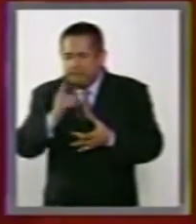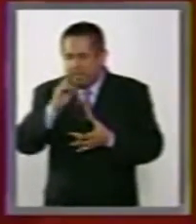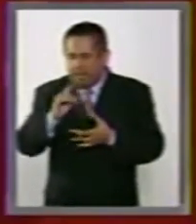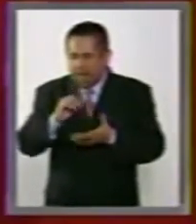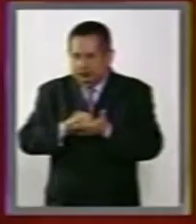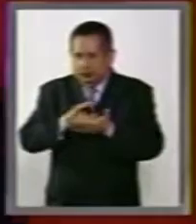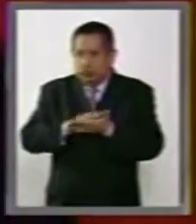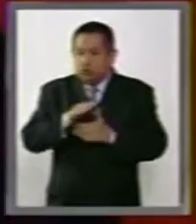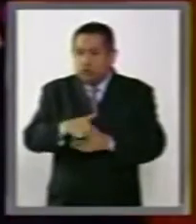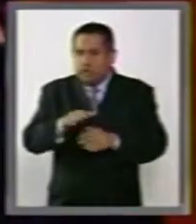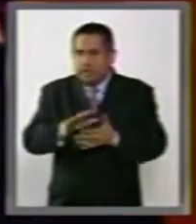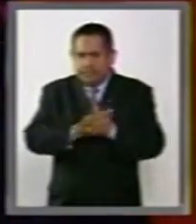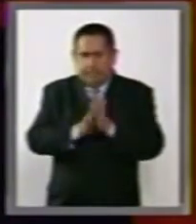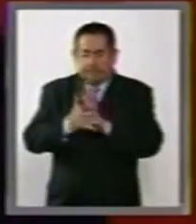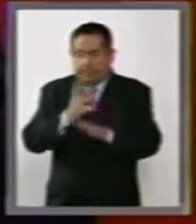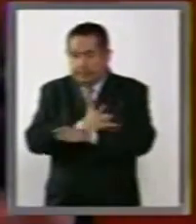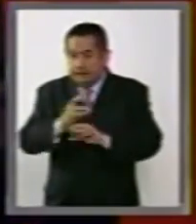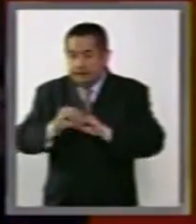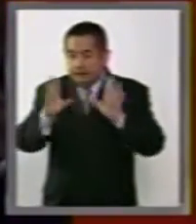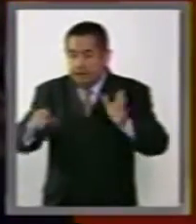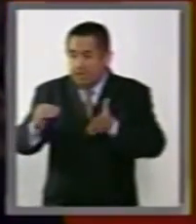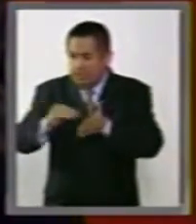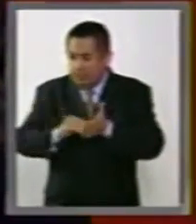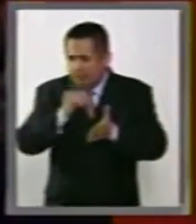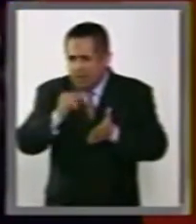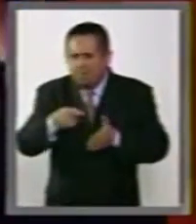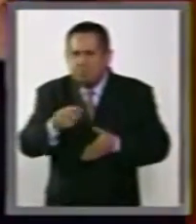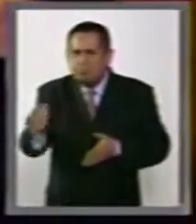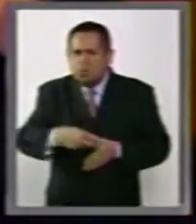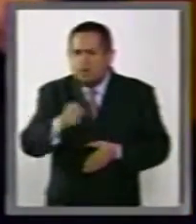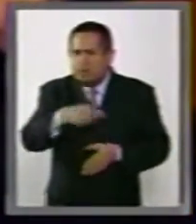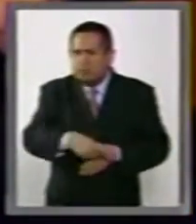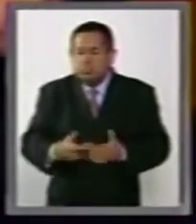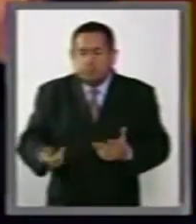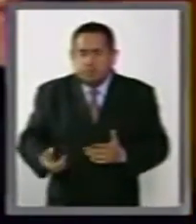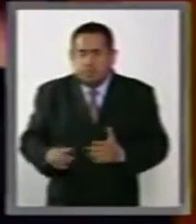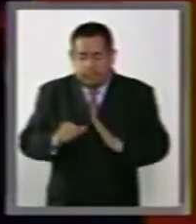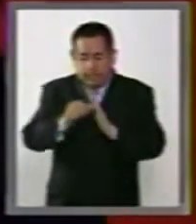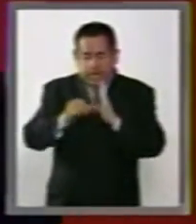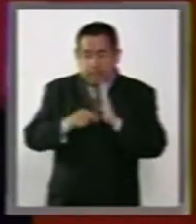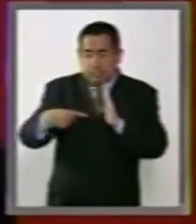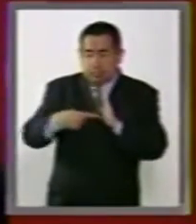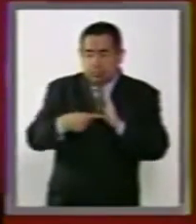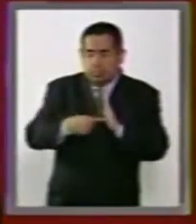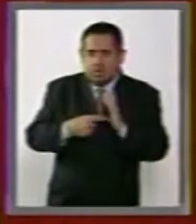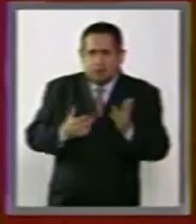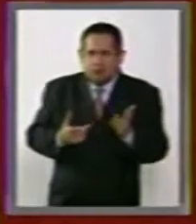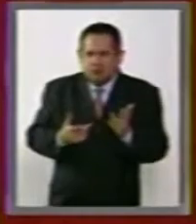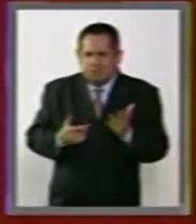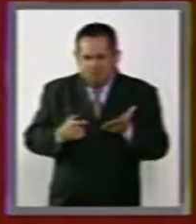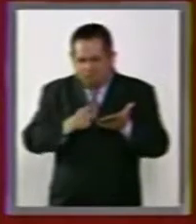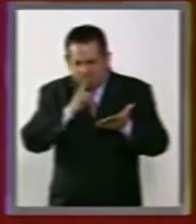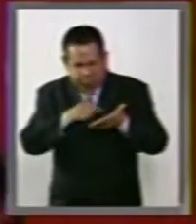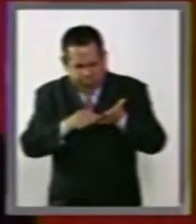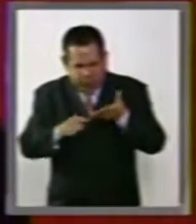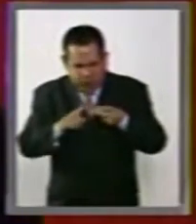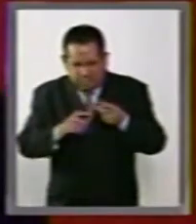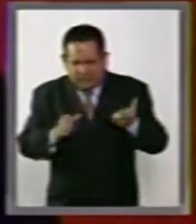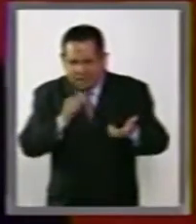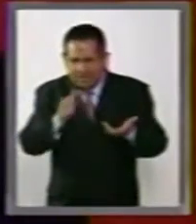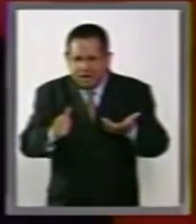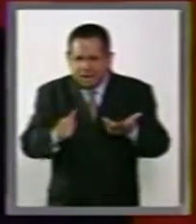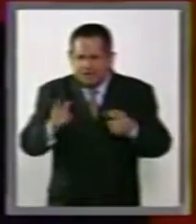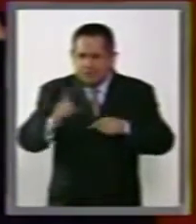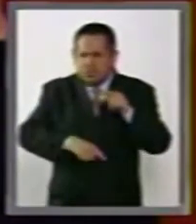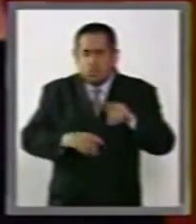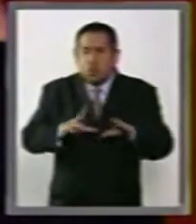aplicable en materia de transparencia y acceso a la información pública. Este artículo nada tiene que hacer en esta ley, no solo